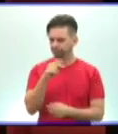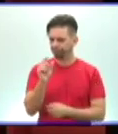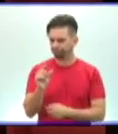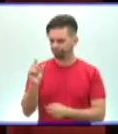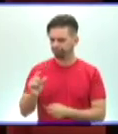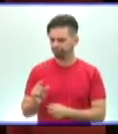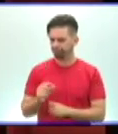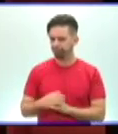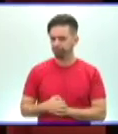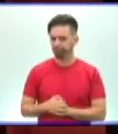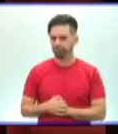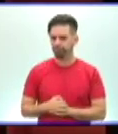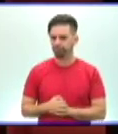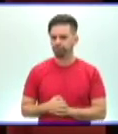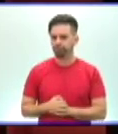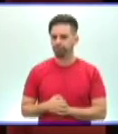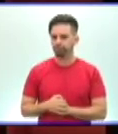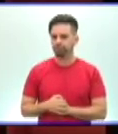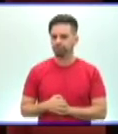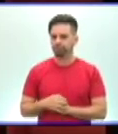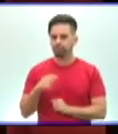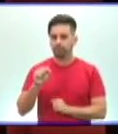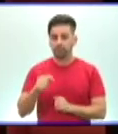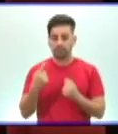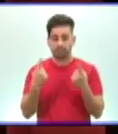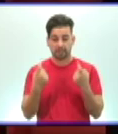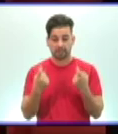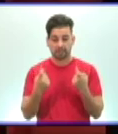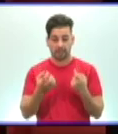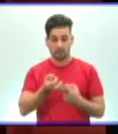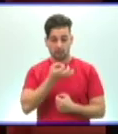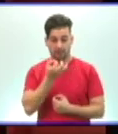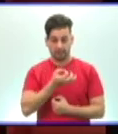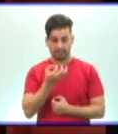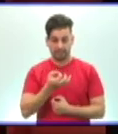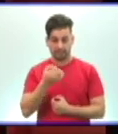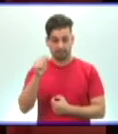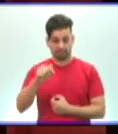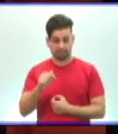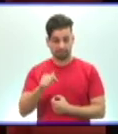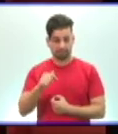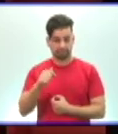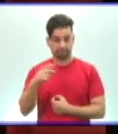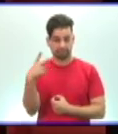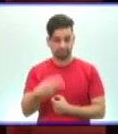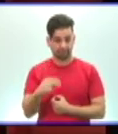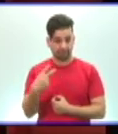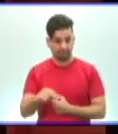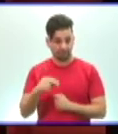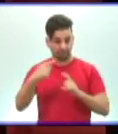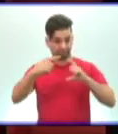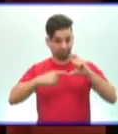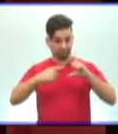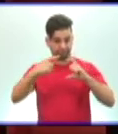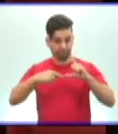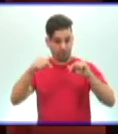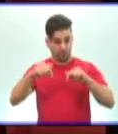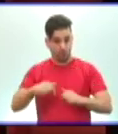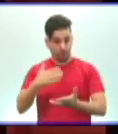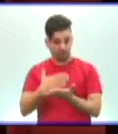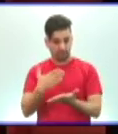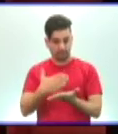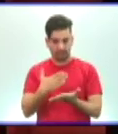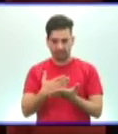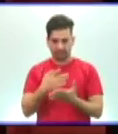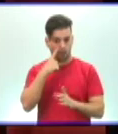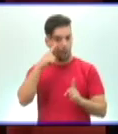Es necesario aclarar que esta consolidación no les da los objetivos a la prueba ni una guía de estudio forzada.